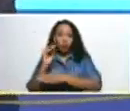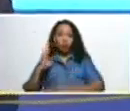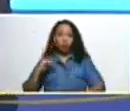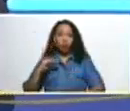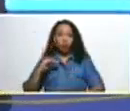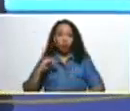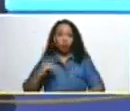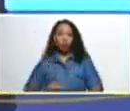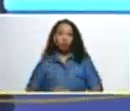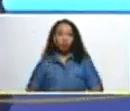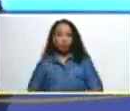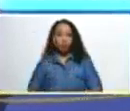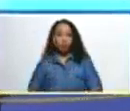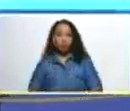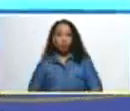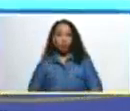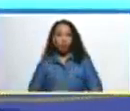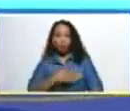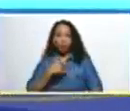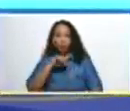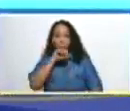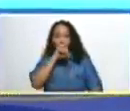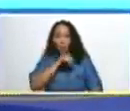de nuestra querida